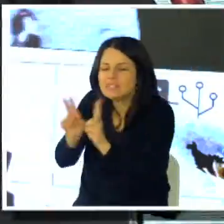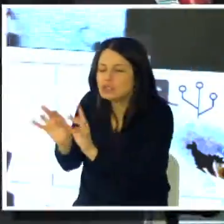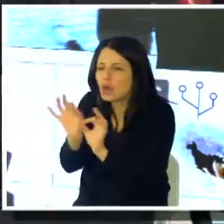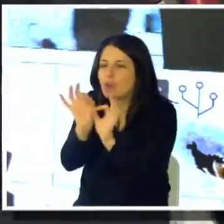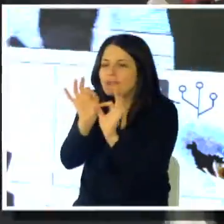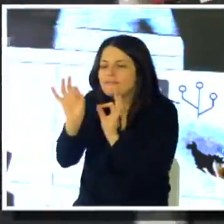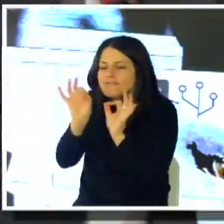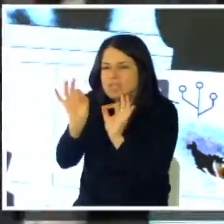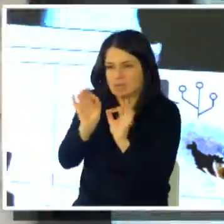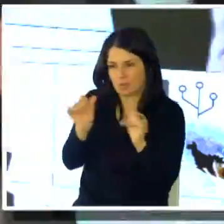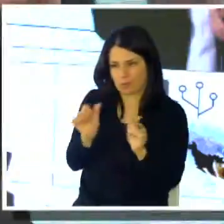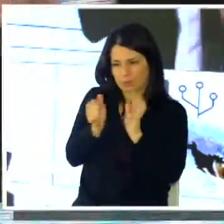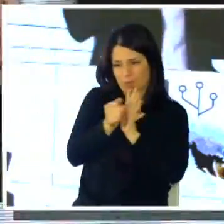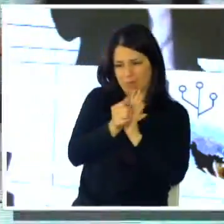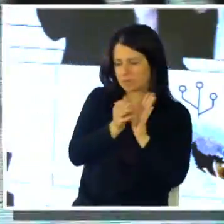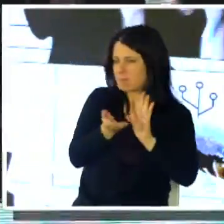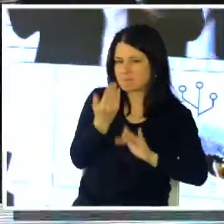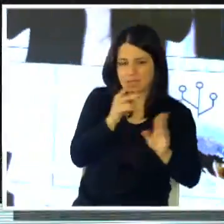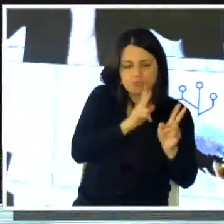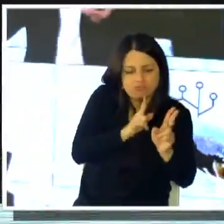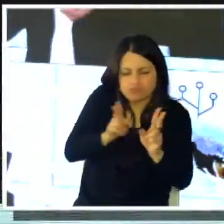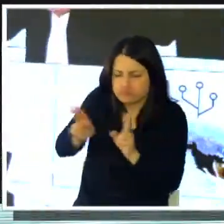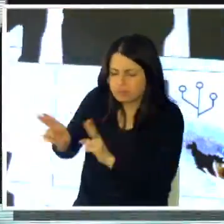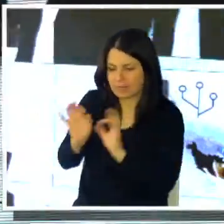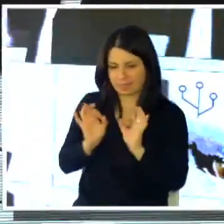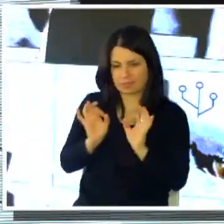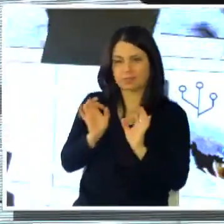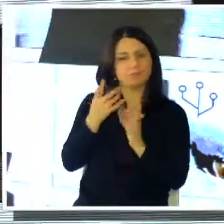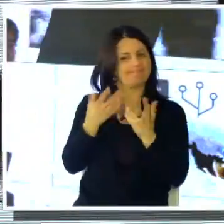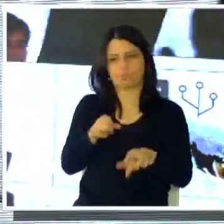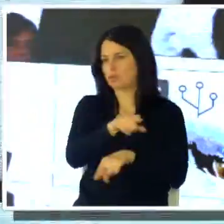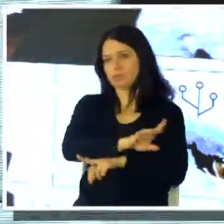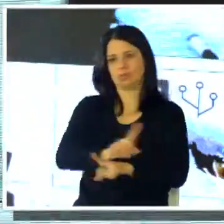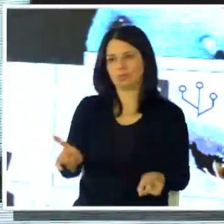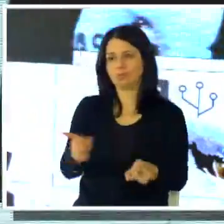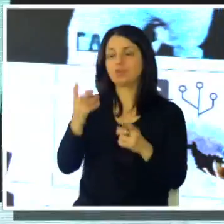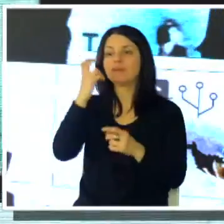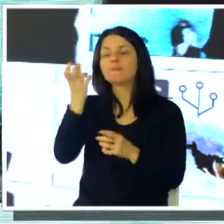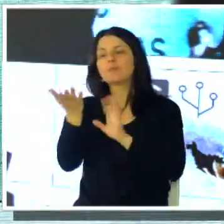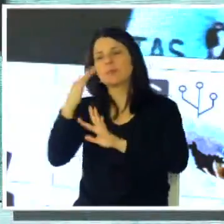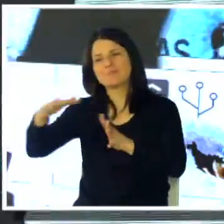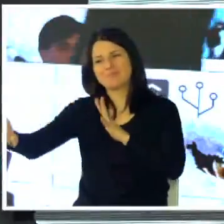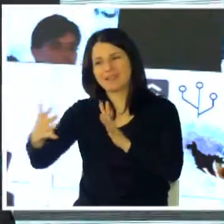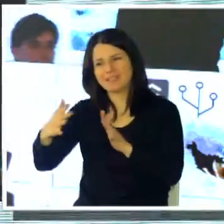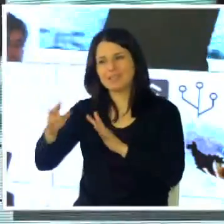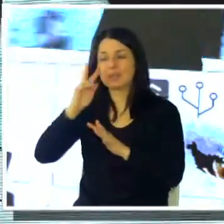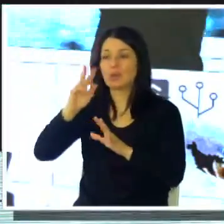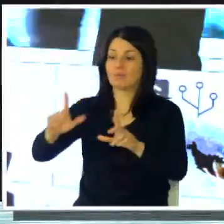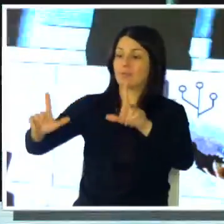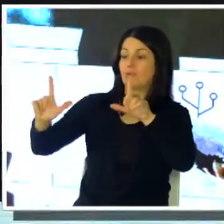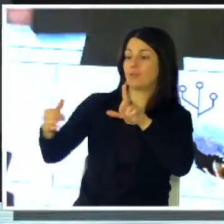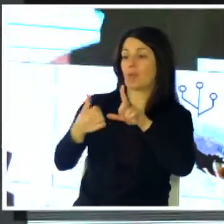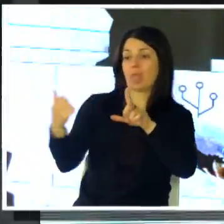en la aplicación. En general eso no lo queremos y lo que vamos a buscar es algo más parecido a lo que tenemos en la figura